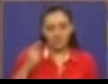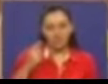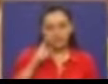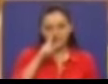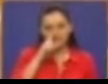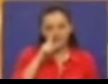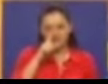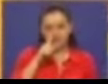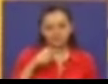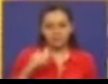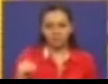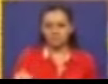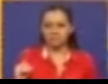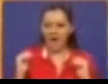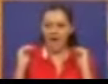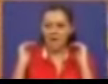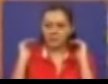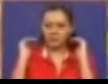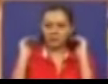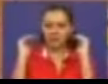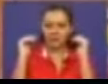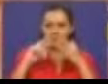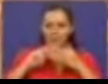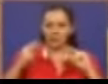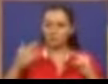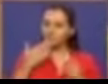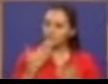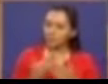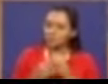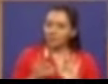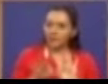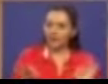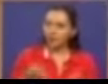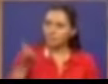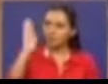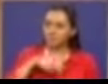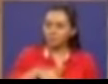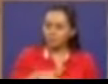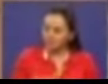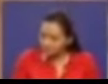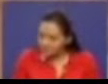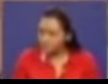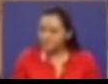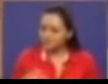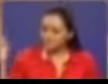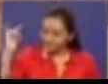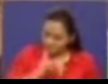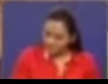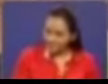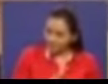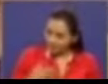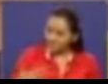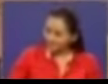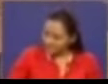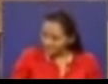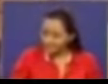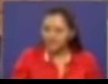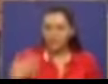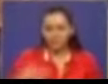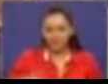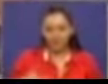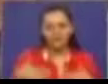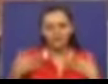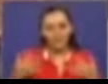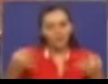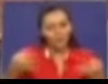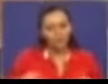Saraguro, máster en genética, gracias a las becas de la Revolución Ciudadana. Ahí está el futuro, ahí está la justicia social, compañero. Que